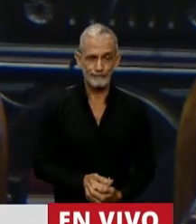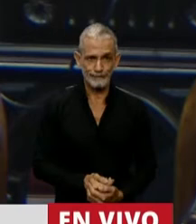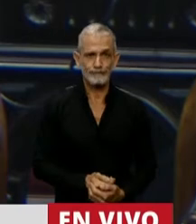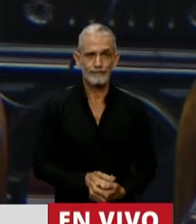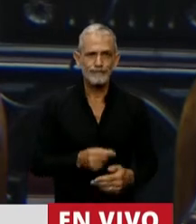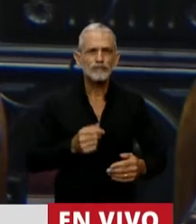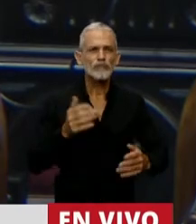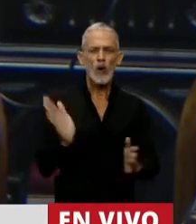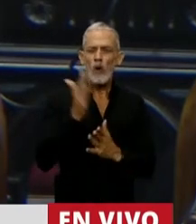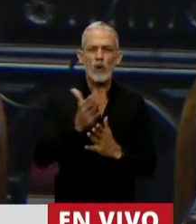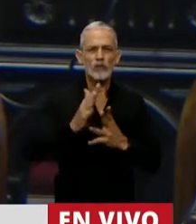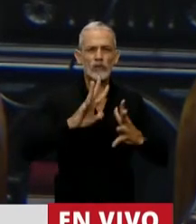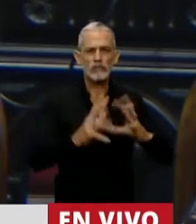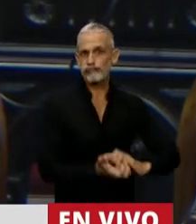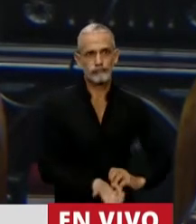aparato productivo destruido.